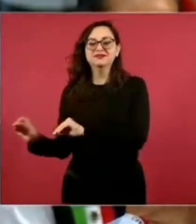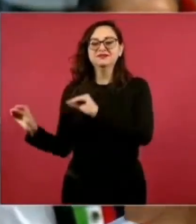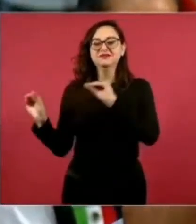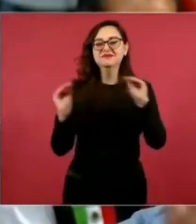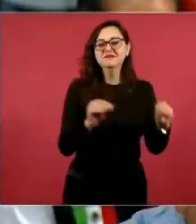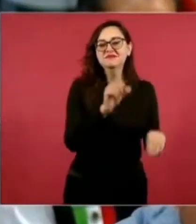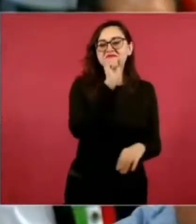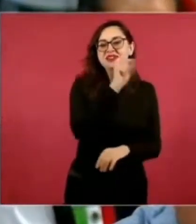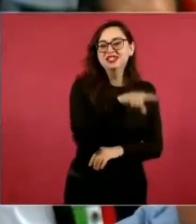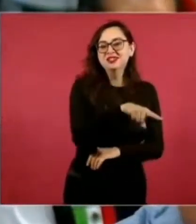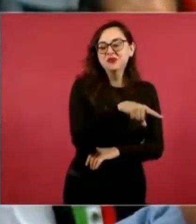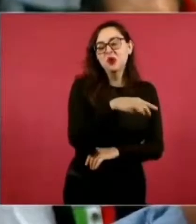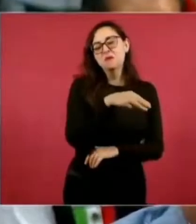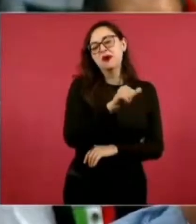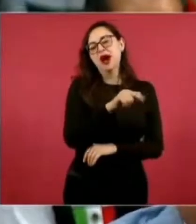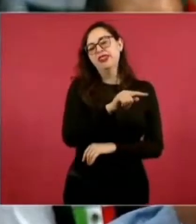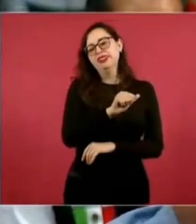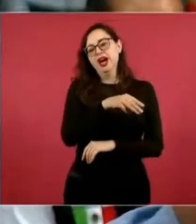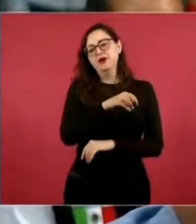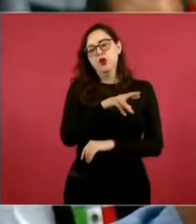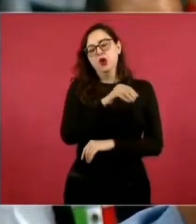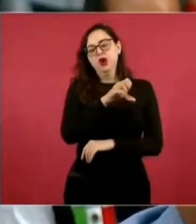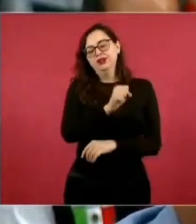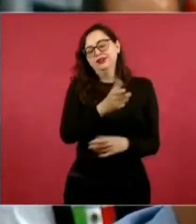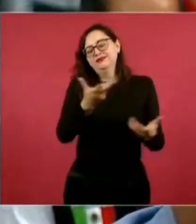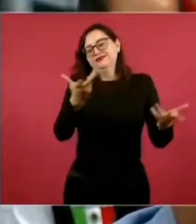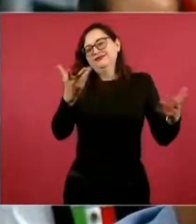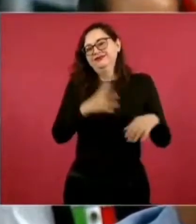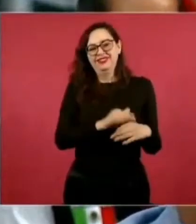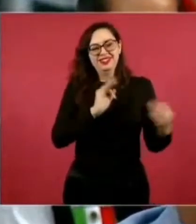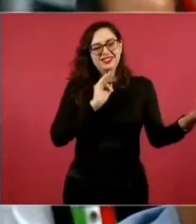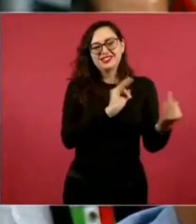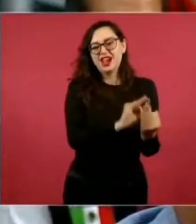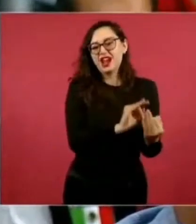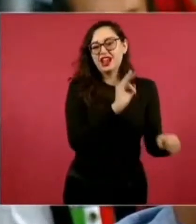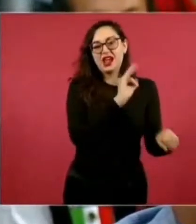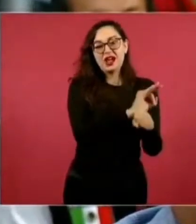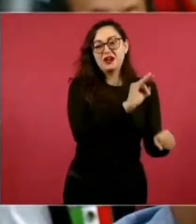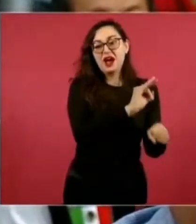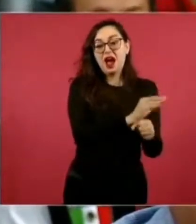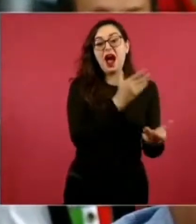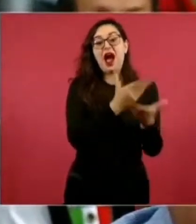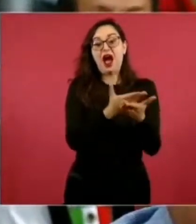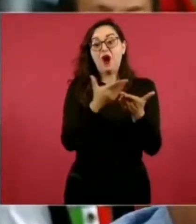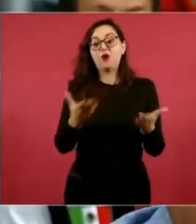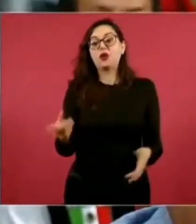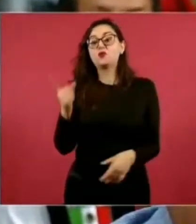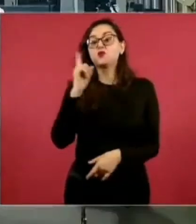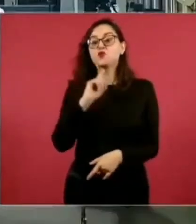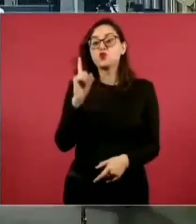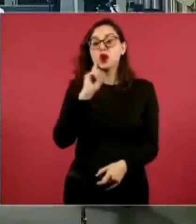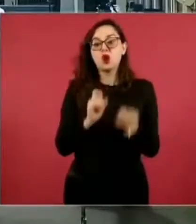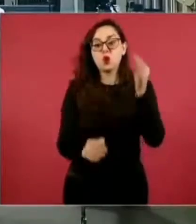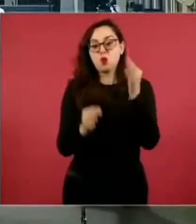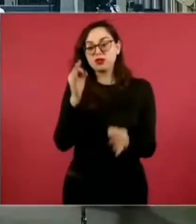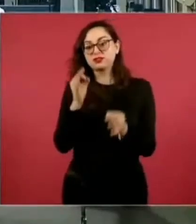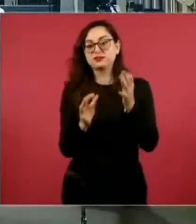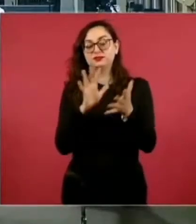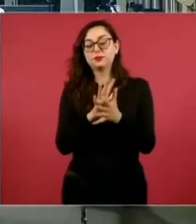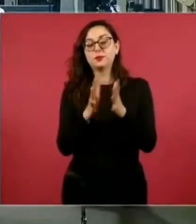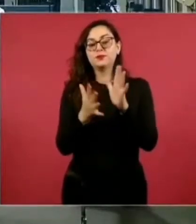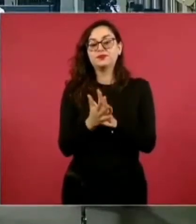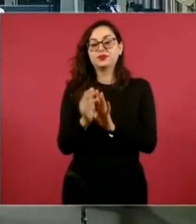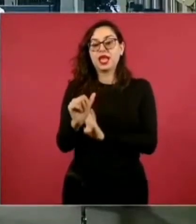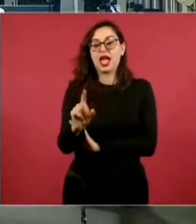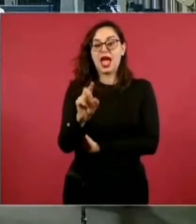señor sigue trabajando exactamente igual. Ahora tienen una juez de oficio, una juez ahí, que se llama Adriana